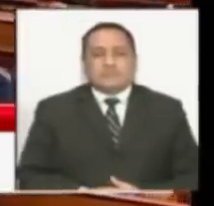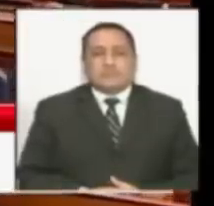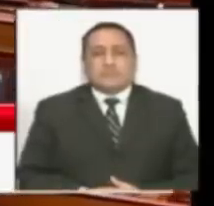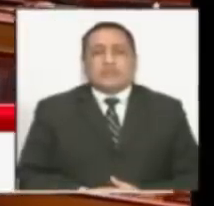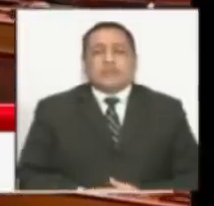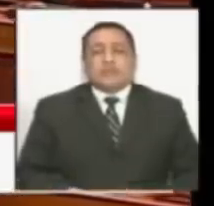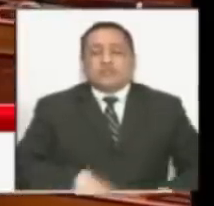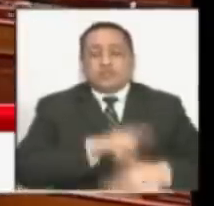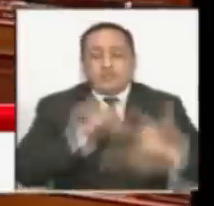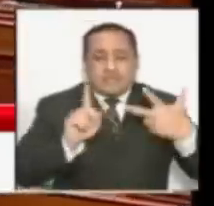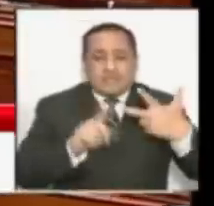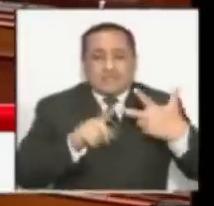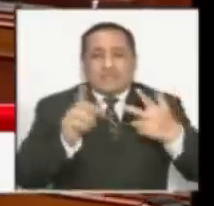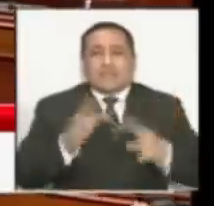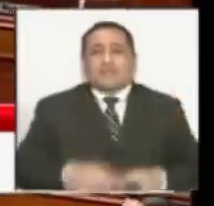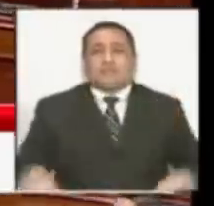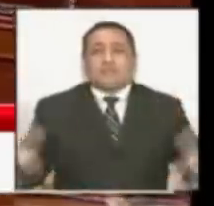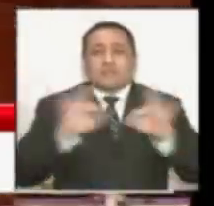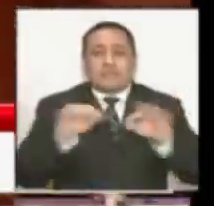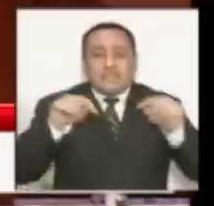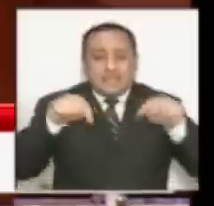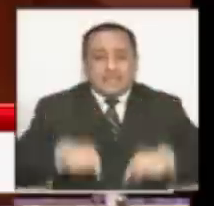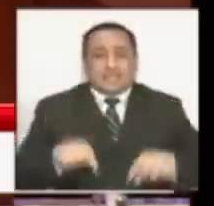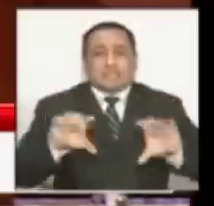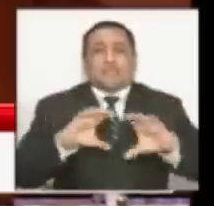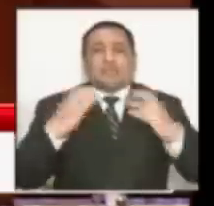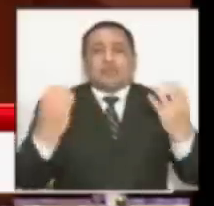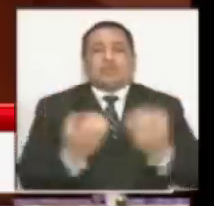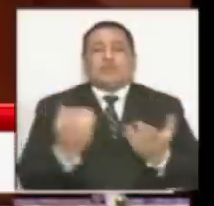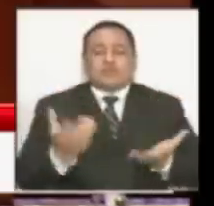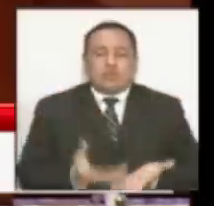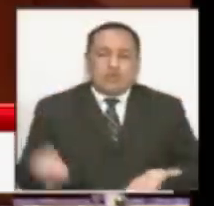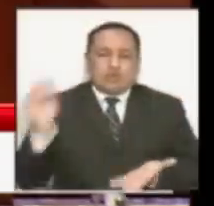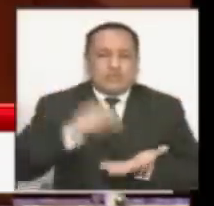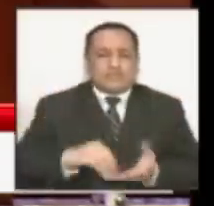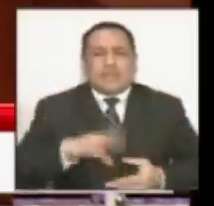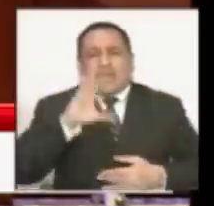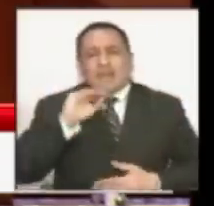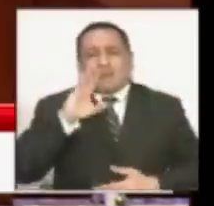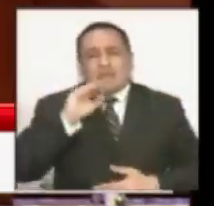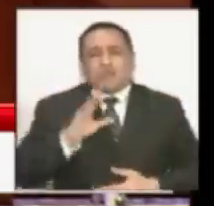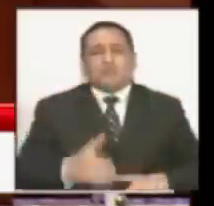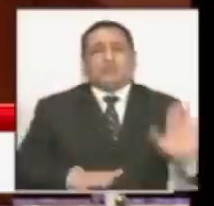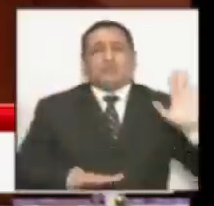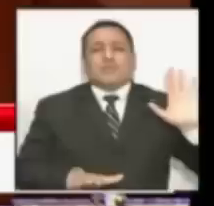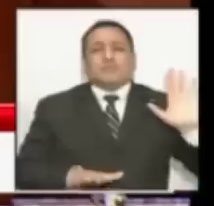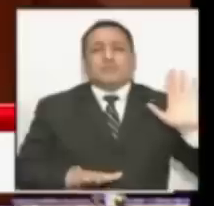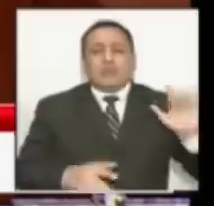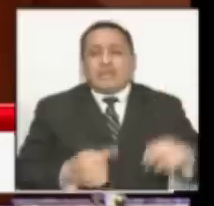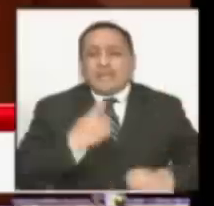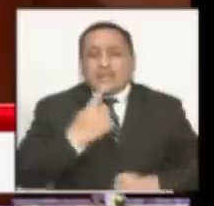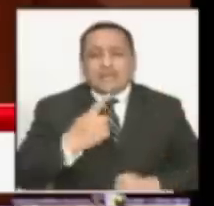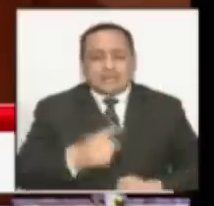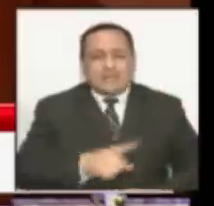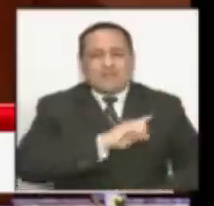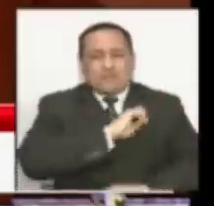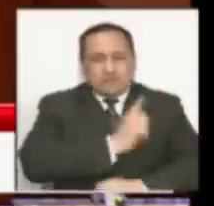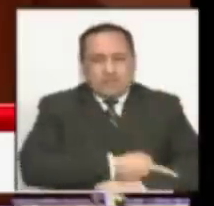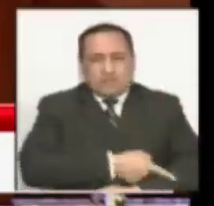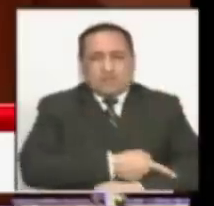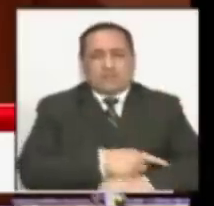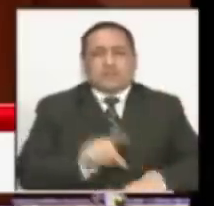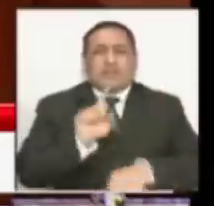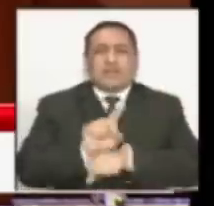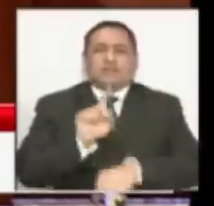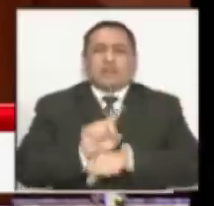Y una tercera prioridad en la cual este Congreso ha reiterado muchísimas veces su compromiso es el fortalecimiento